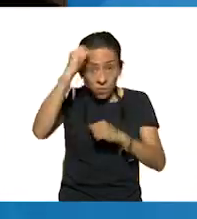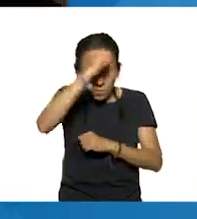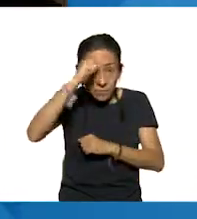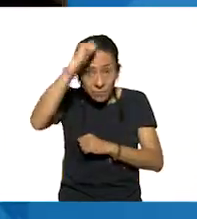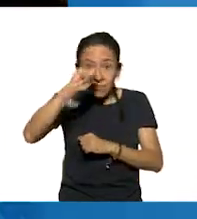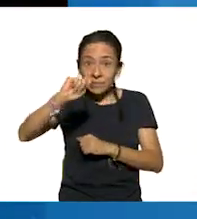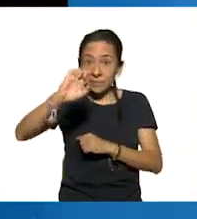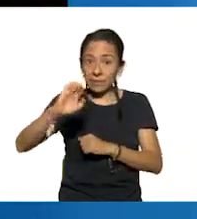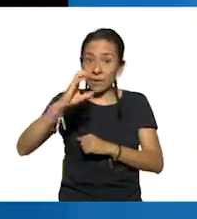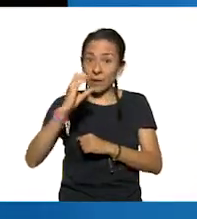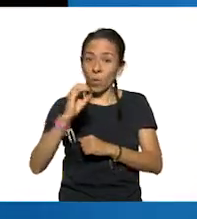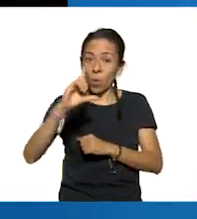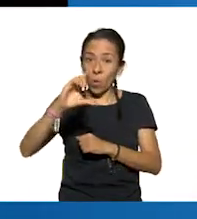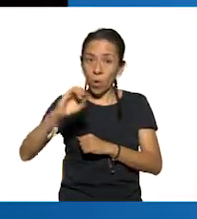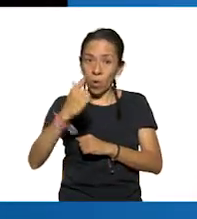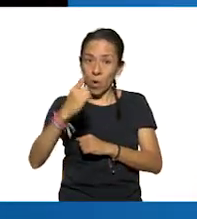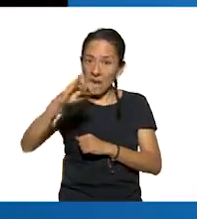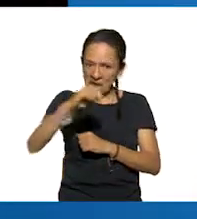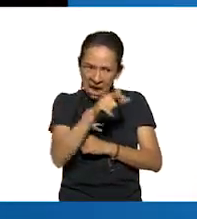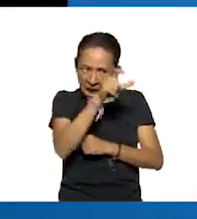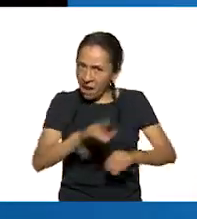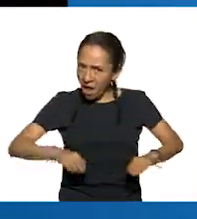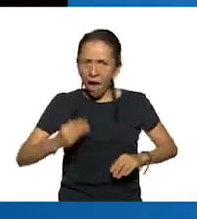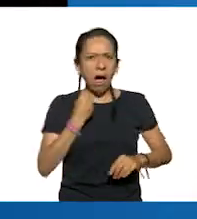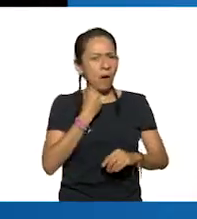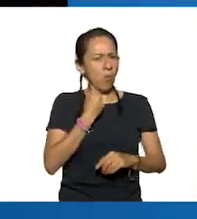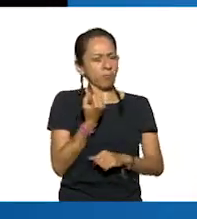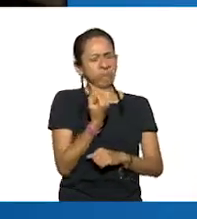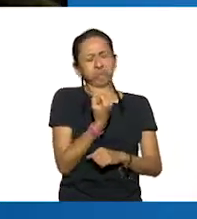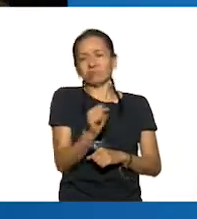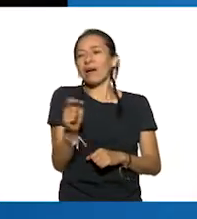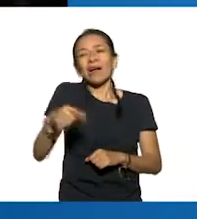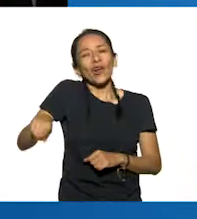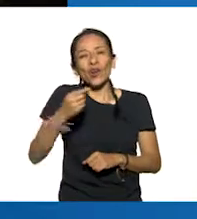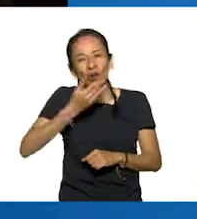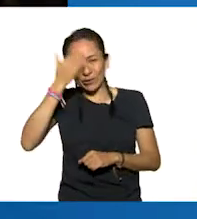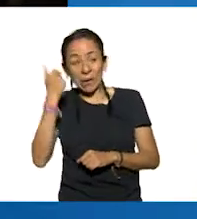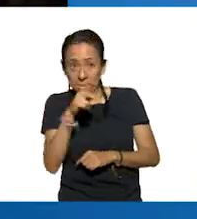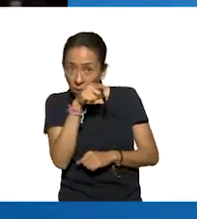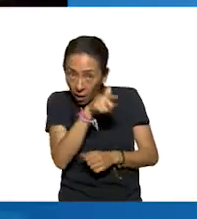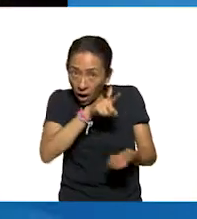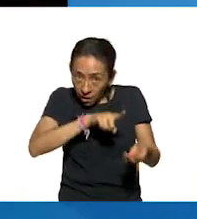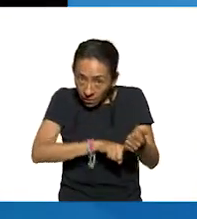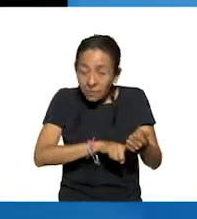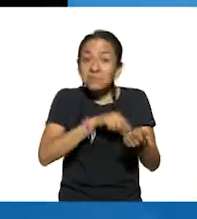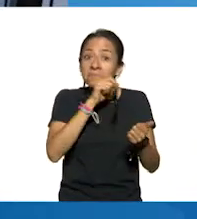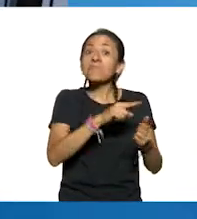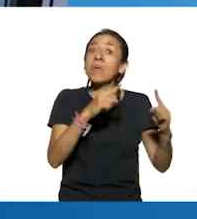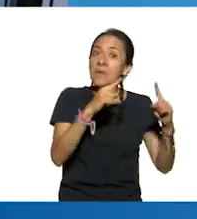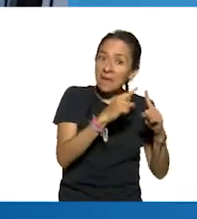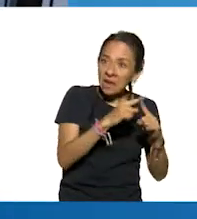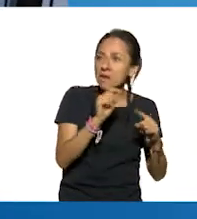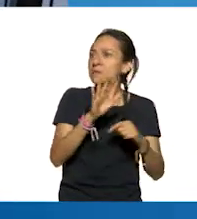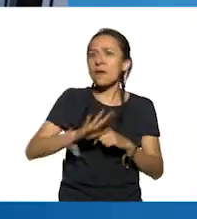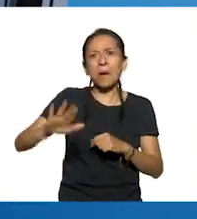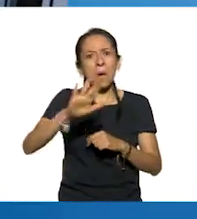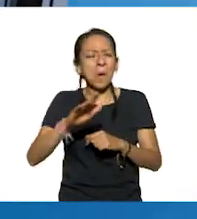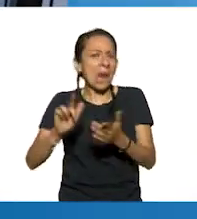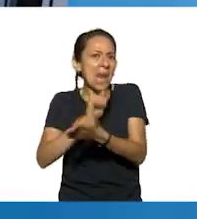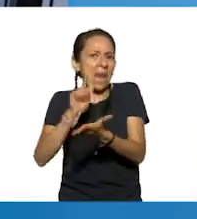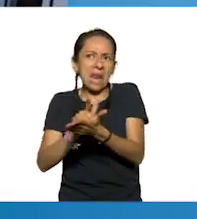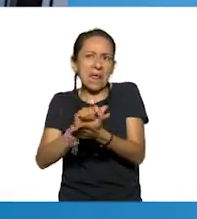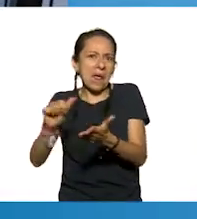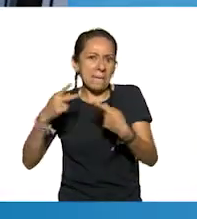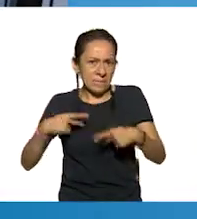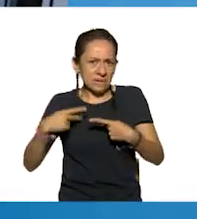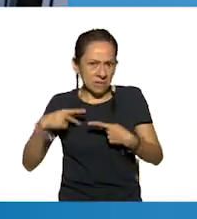era muy buen abogado porque conocía tanto el derecho eclesiástico como el civil. Por lo tanto, él,